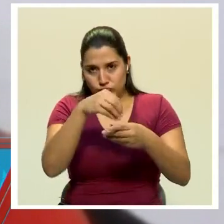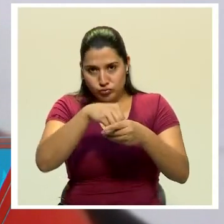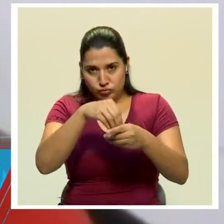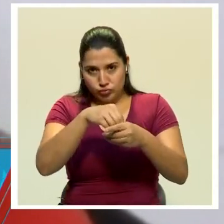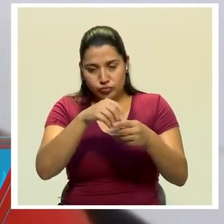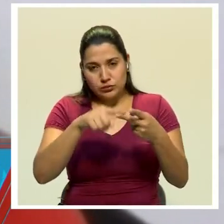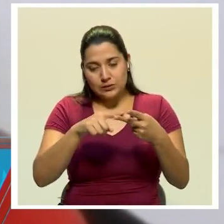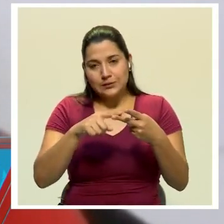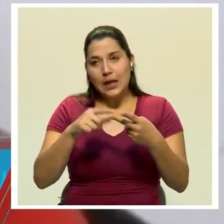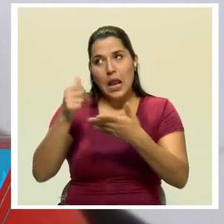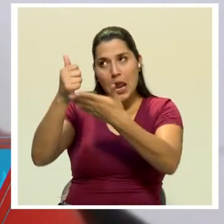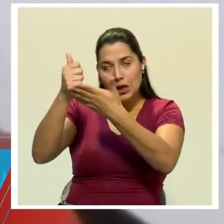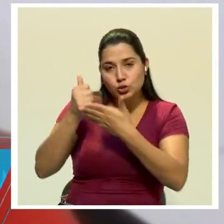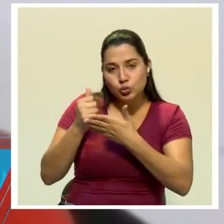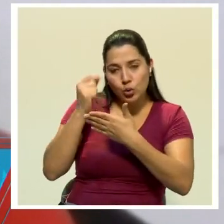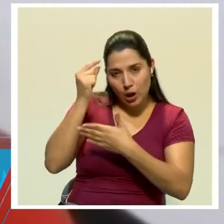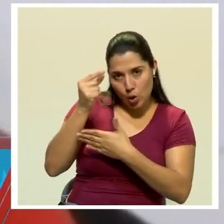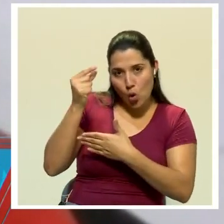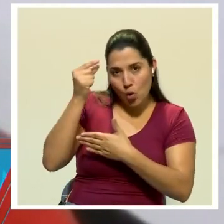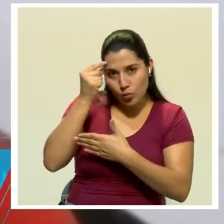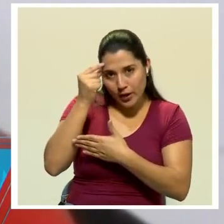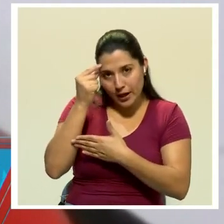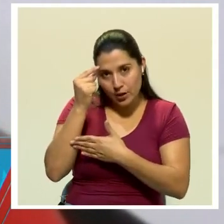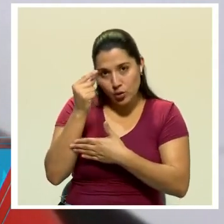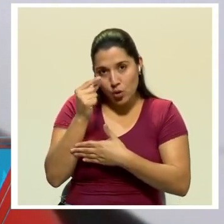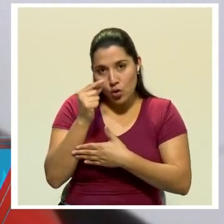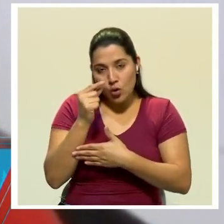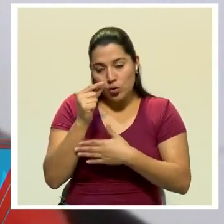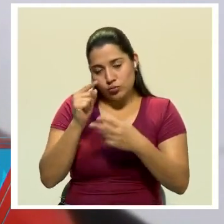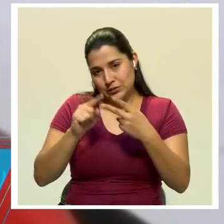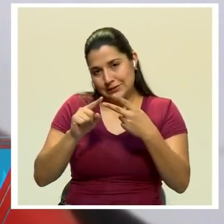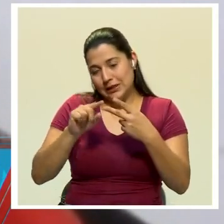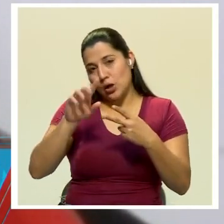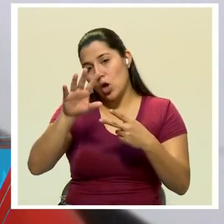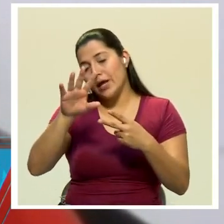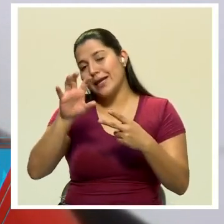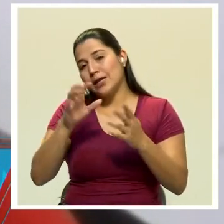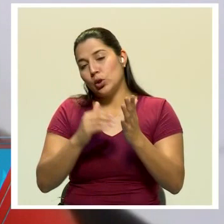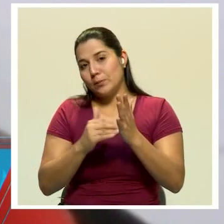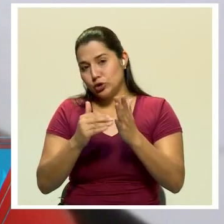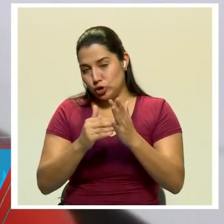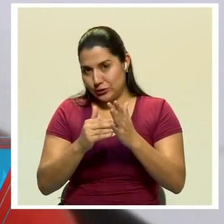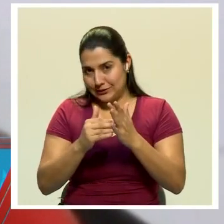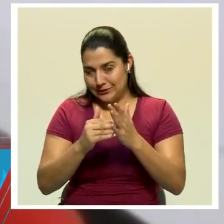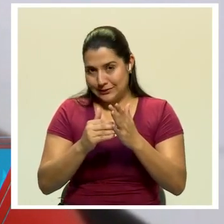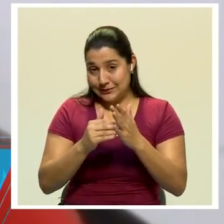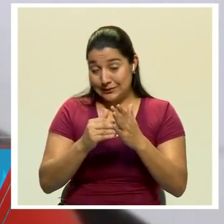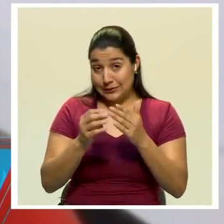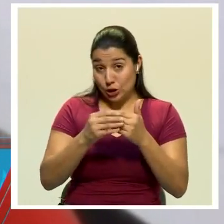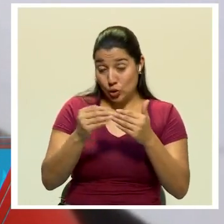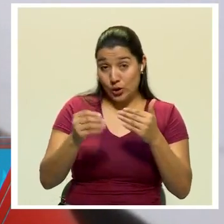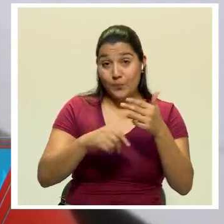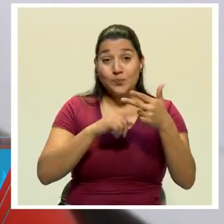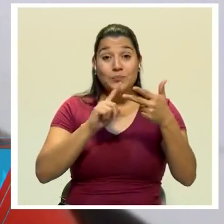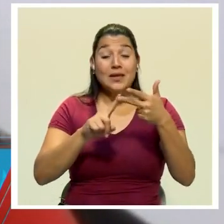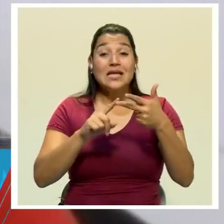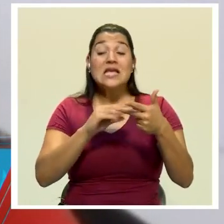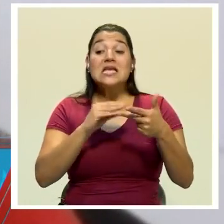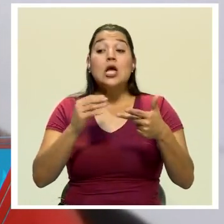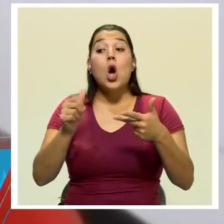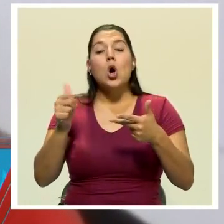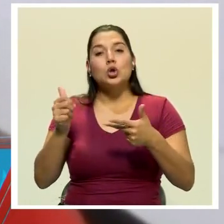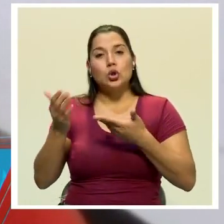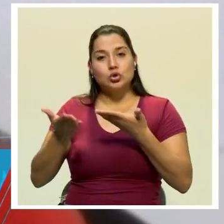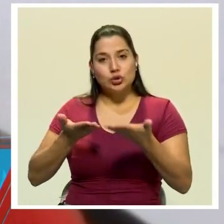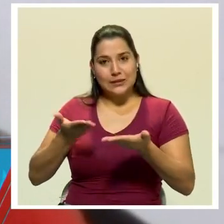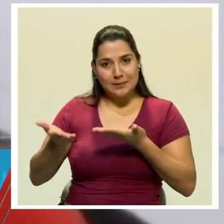aporte estatal, que es lo que tienen los señores y las señoras diputadas en este momento, y los servicios complementarios,